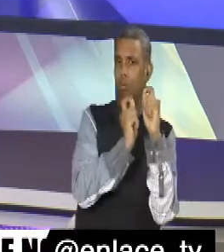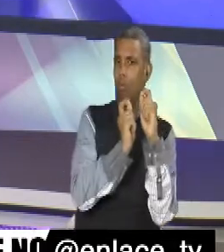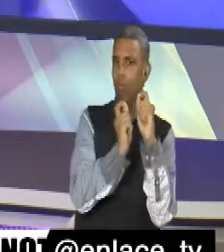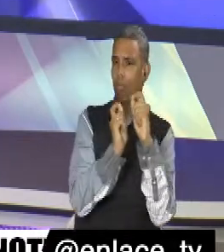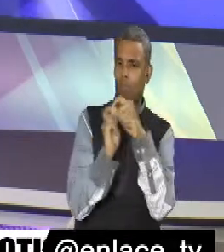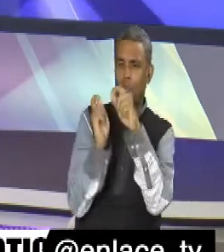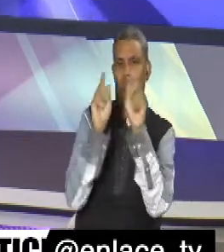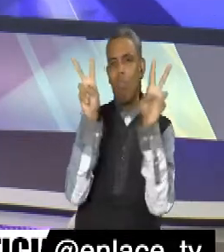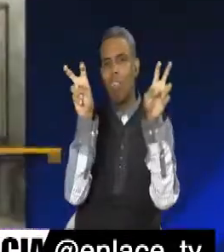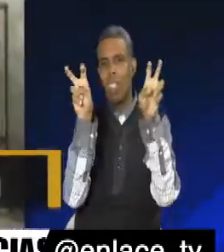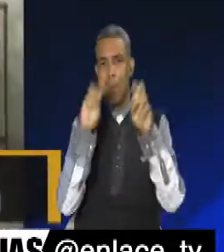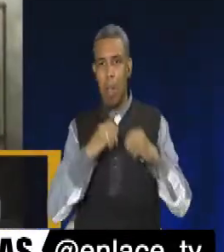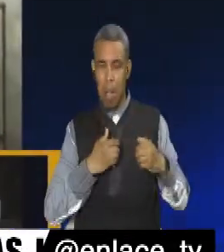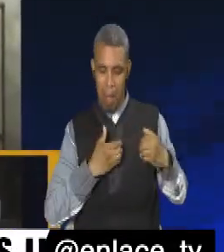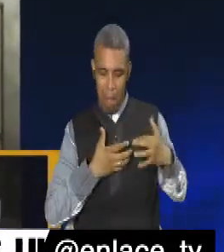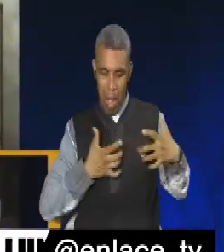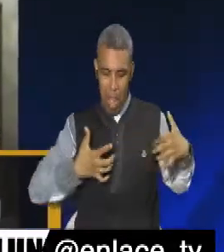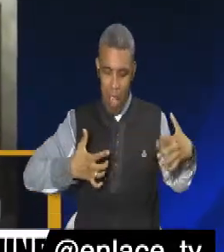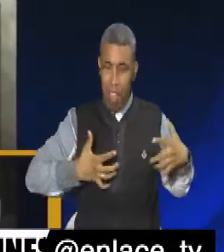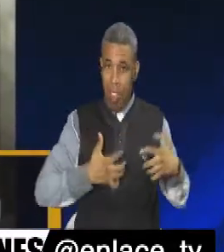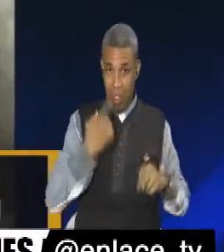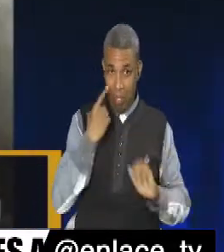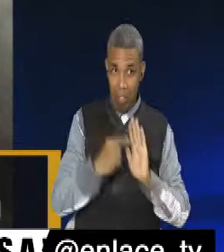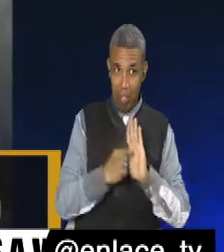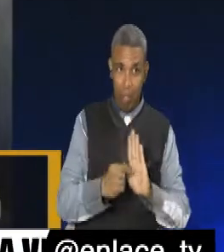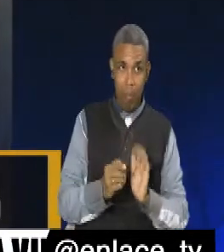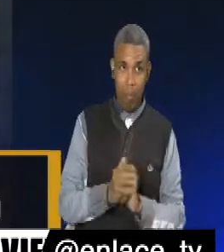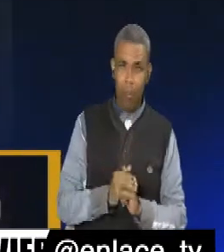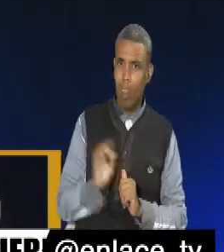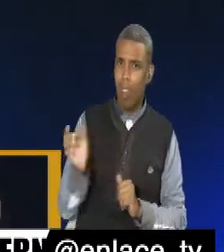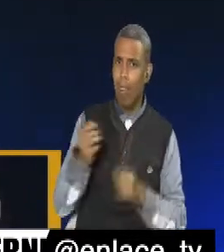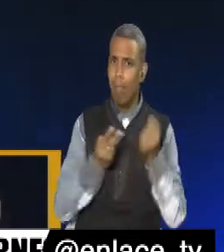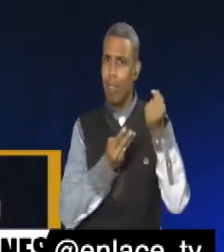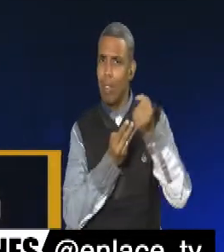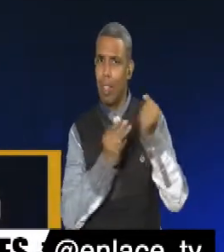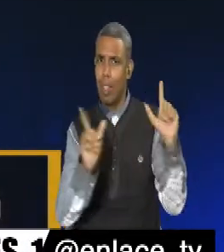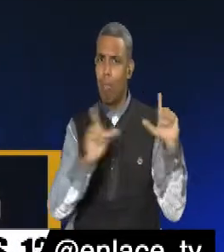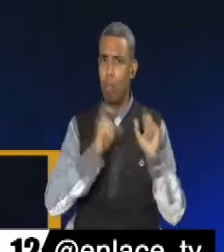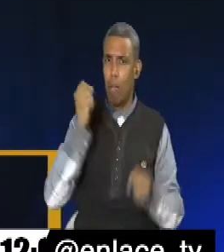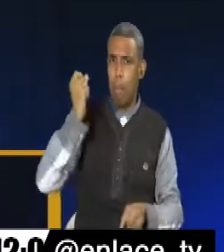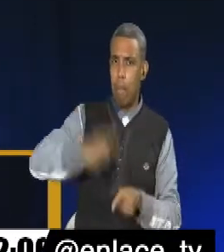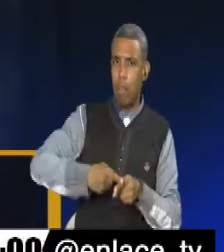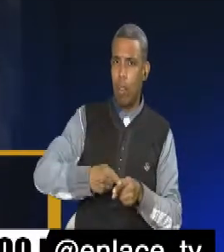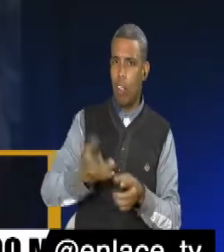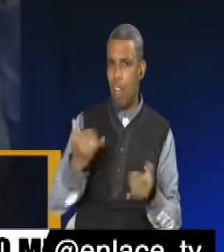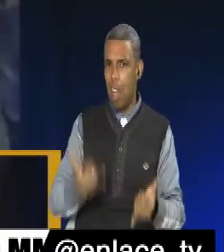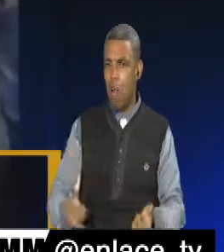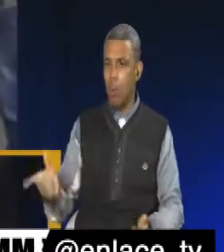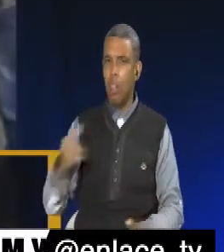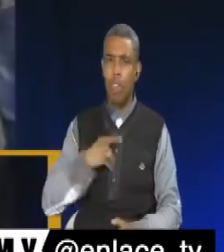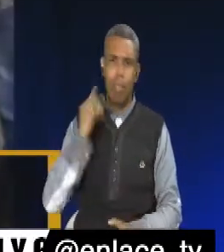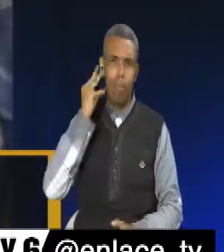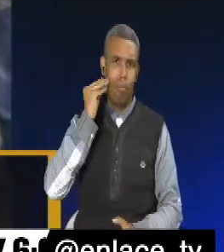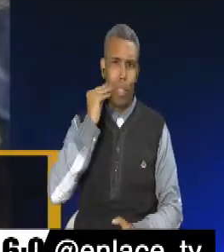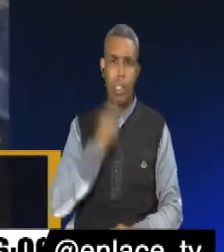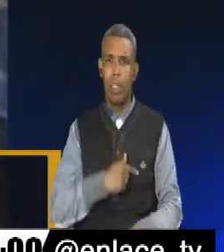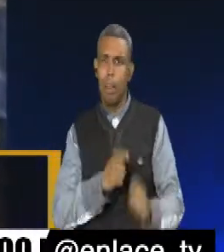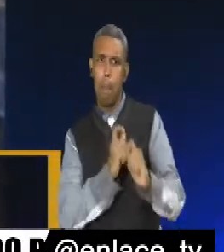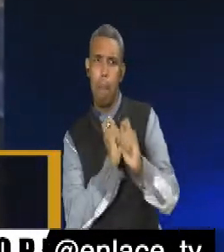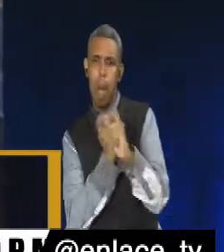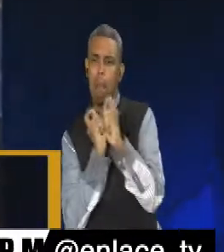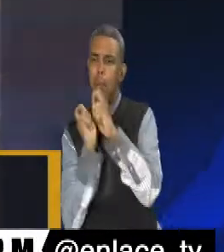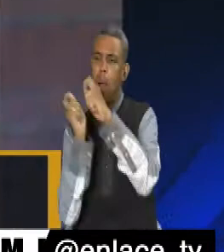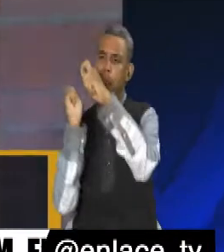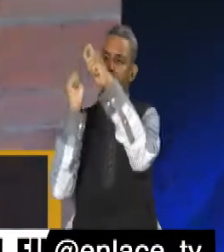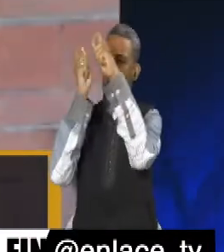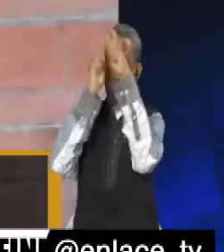vallenata. Pensionado ya, este hombre ha dedicado sus apacibles días a construir con sus manos expertas una figura que represente un aspecto